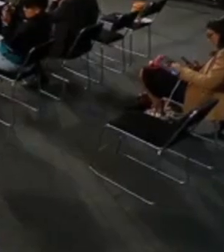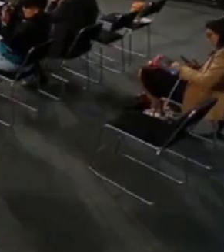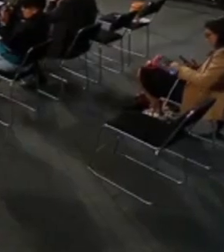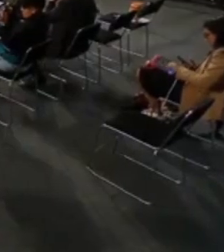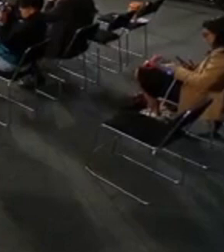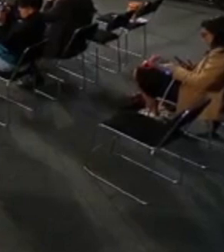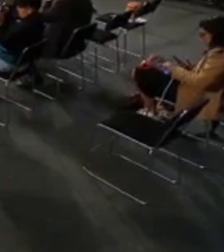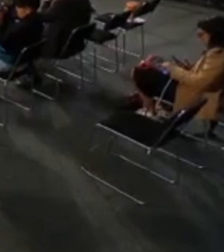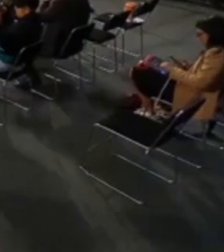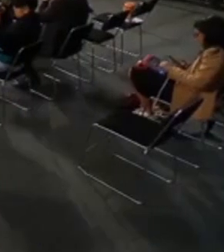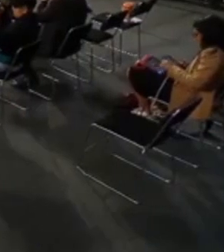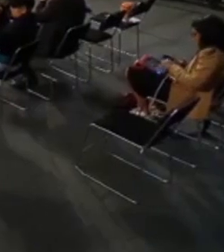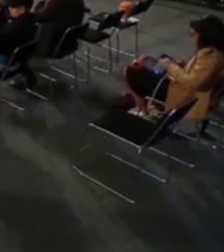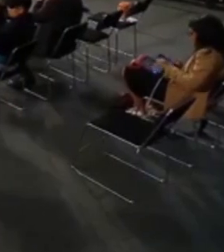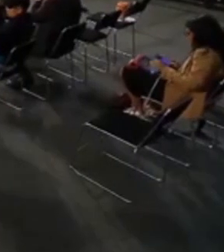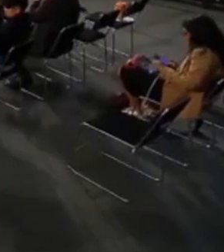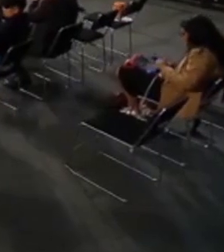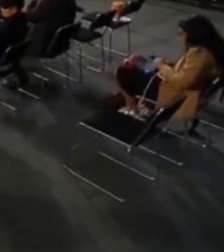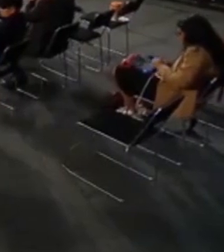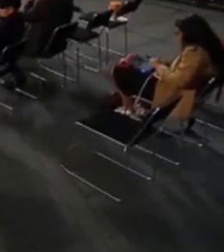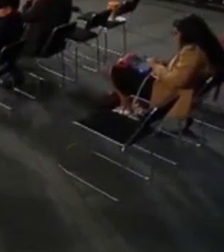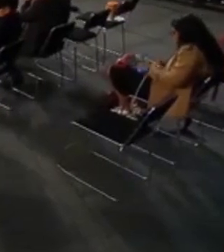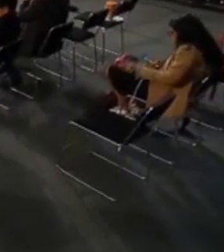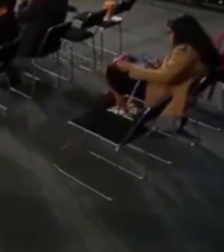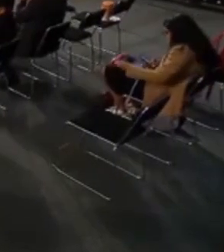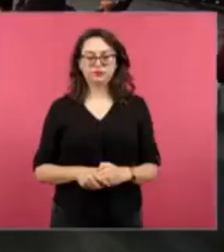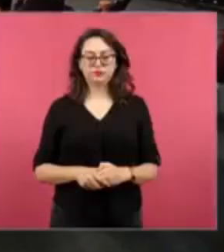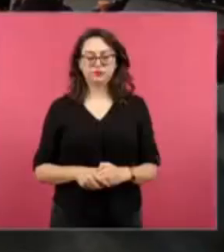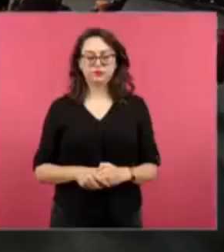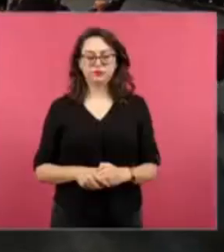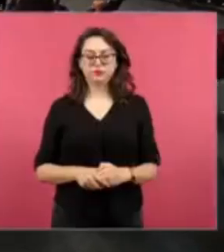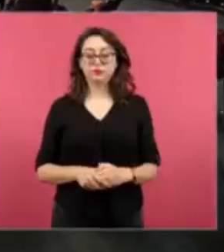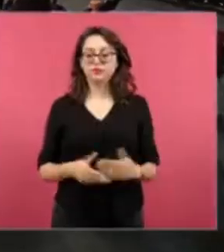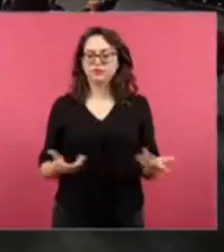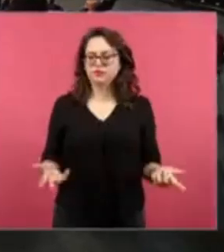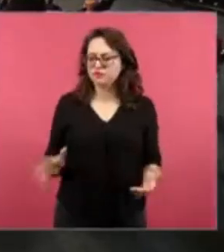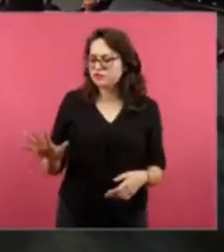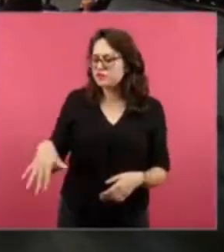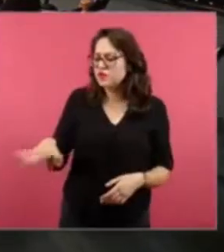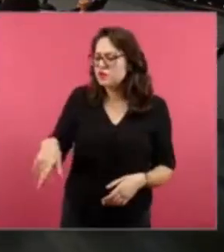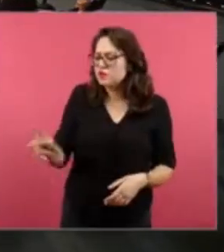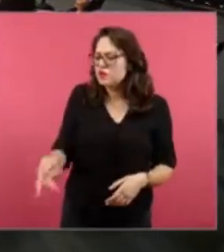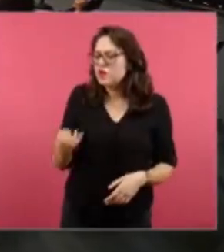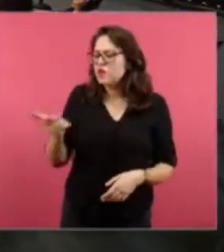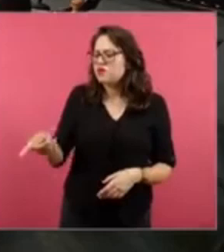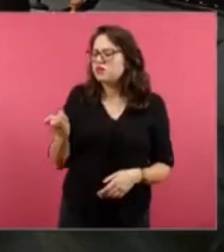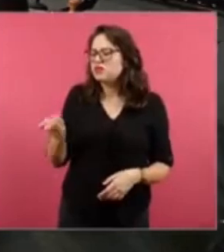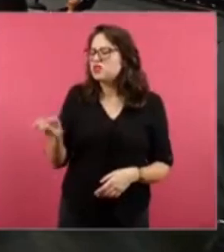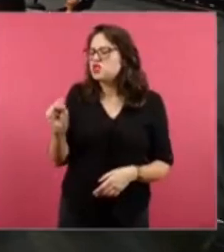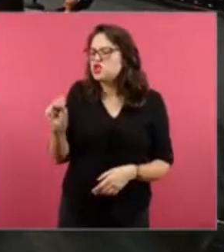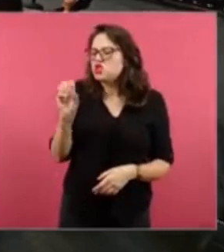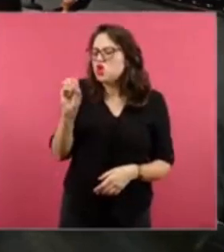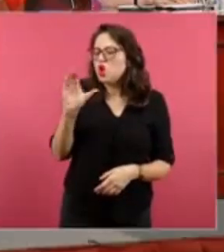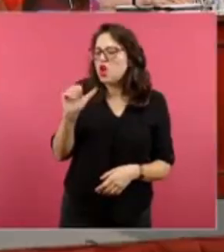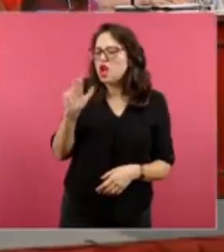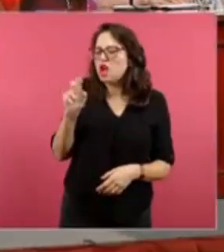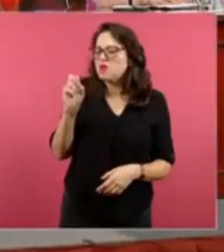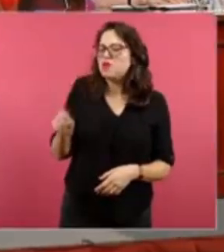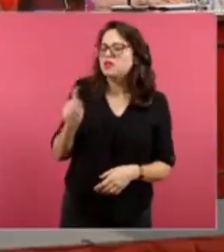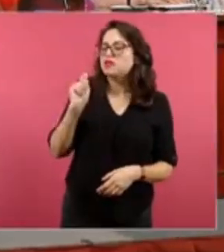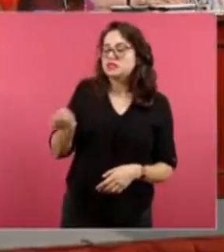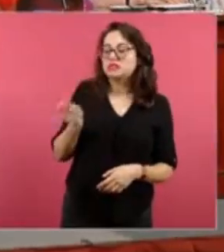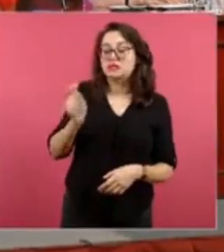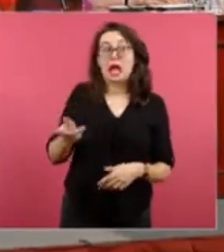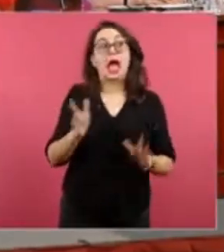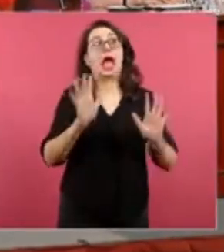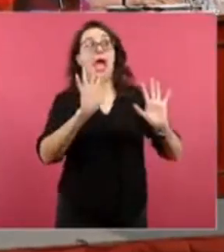hoyo que se abre en la tierra, porque lo vimos en las noticias. Y después mi papá pues, nos llevó, sacó el celular y se